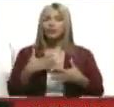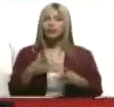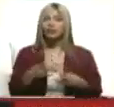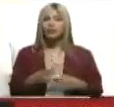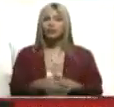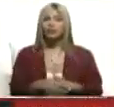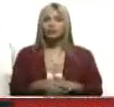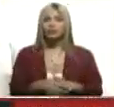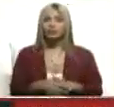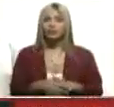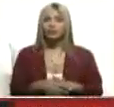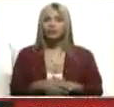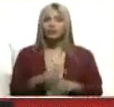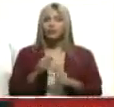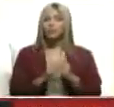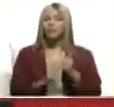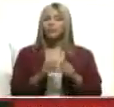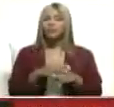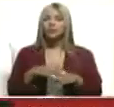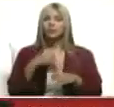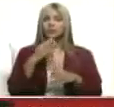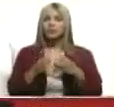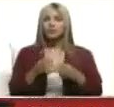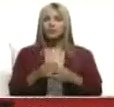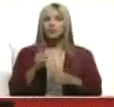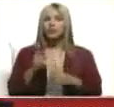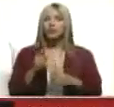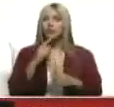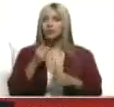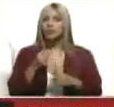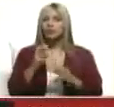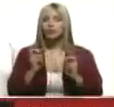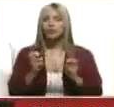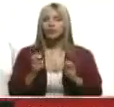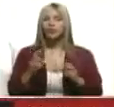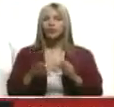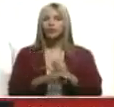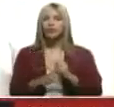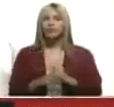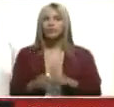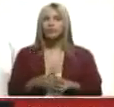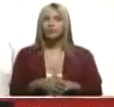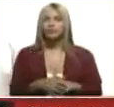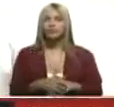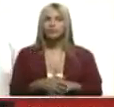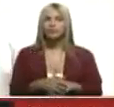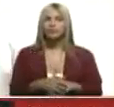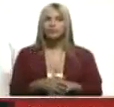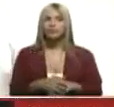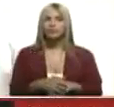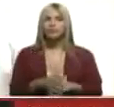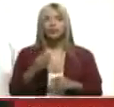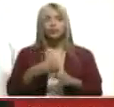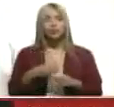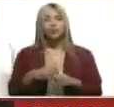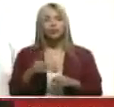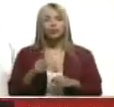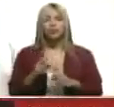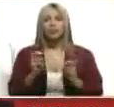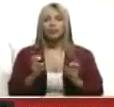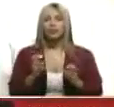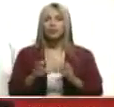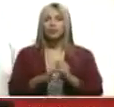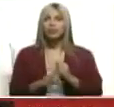ahora que el viceministro hace referencia. Deberíamos hacer un programa del tema de las conspiraciones, ¿no? El tema petrolero. Pues no, y del tema petrolero, pero el tema